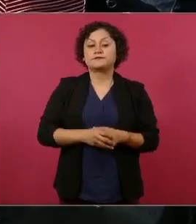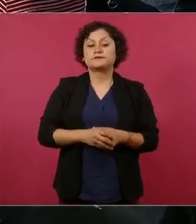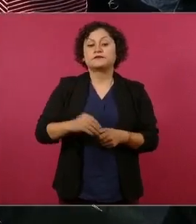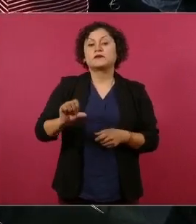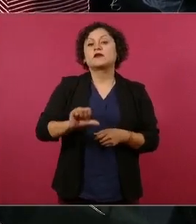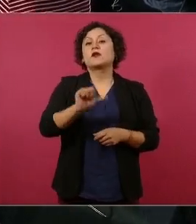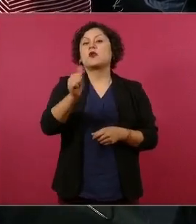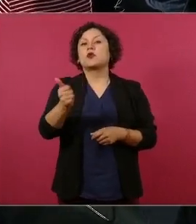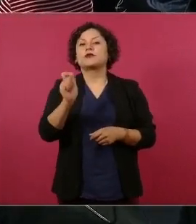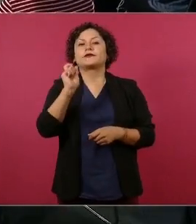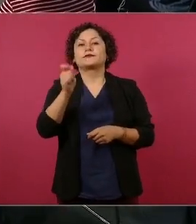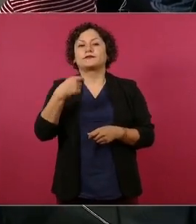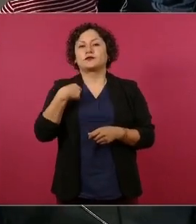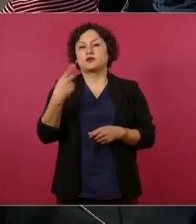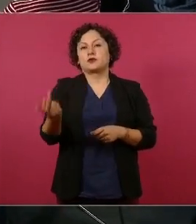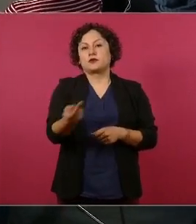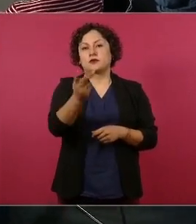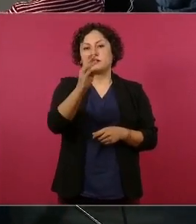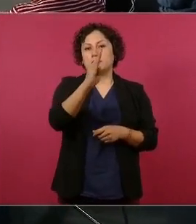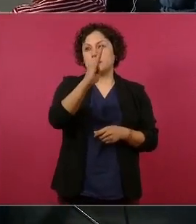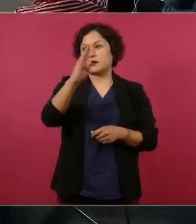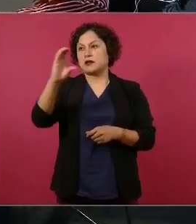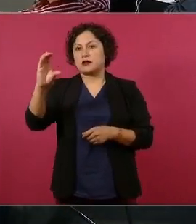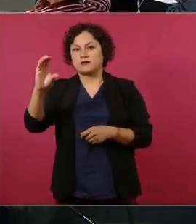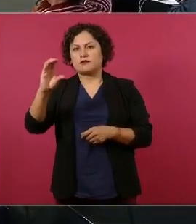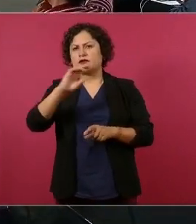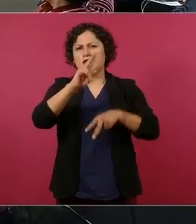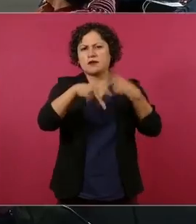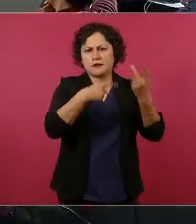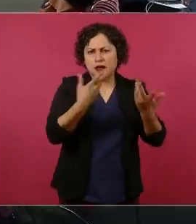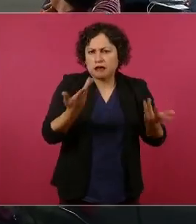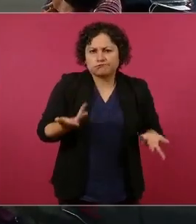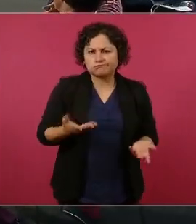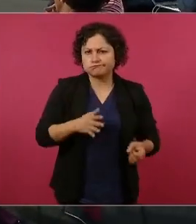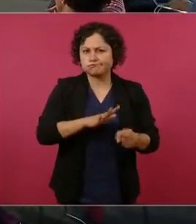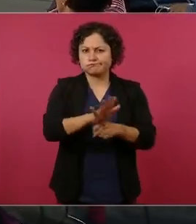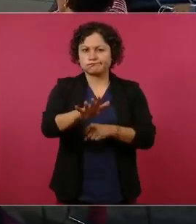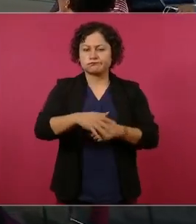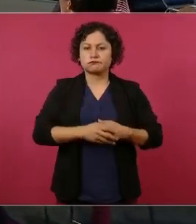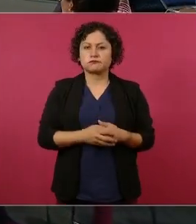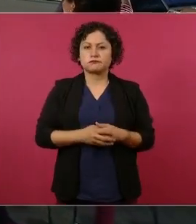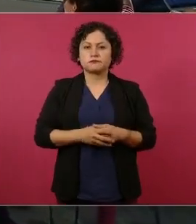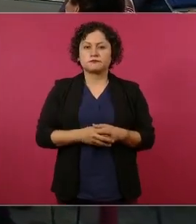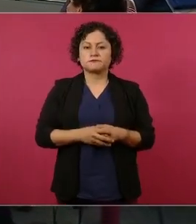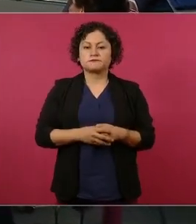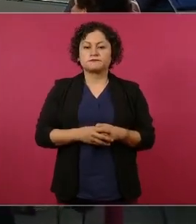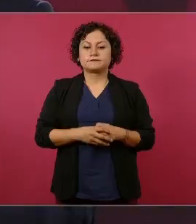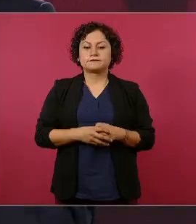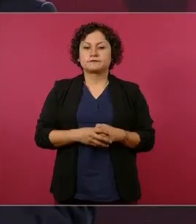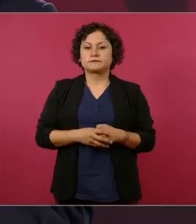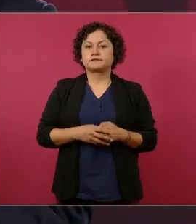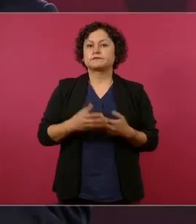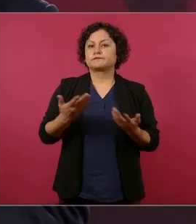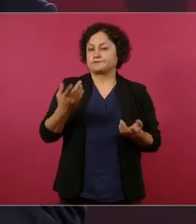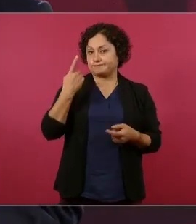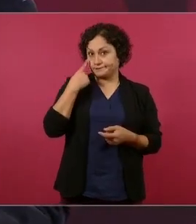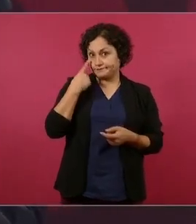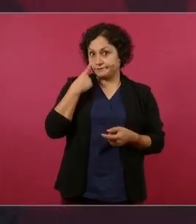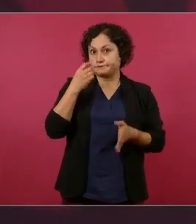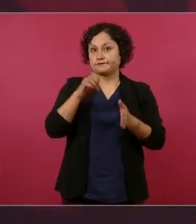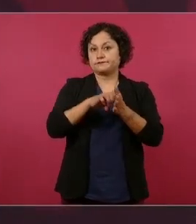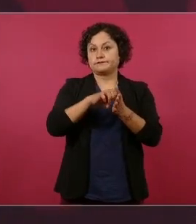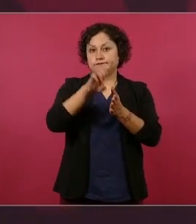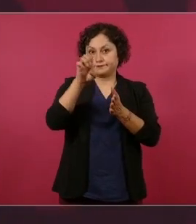Baja California, ¿qué pendientes hay allí en Baja California a lo que irían en esta gira? Lo que tiene que ver, por ejemplo, con